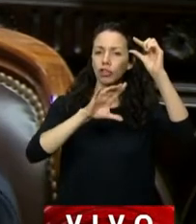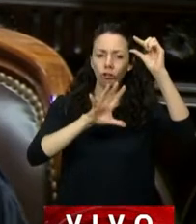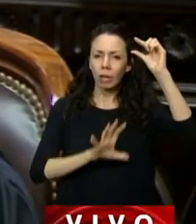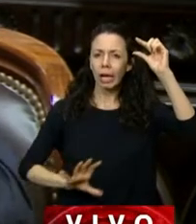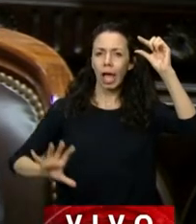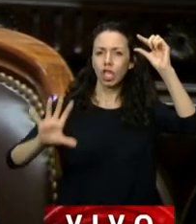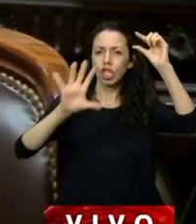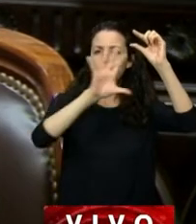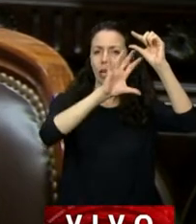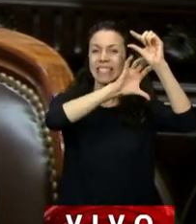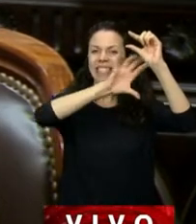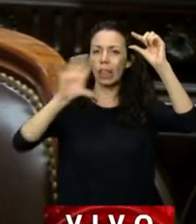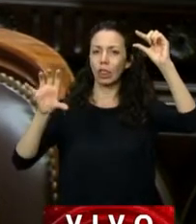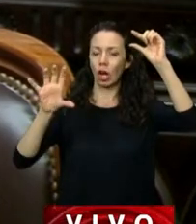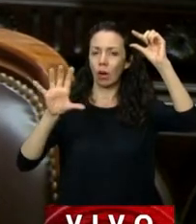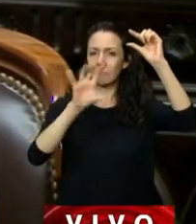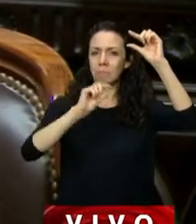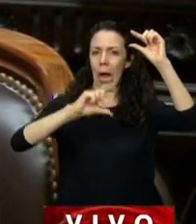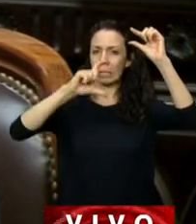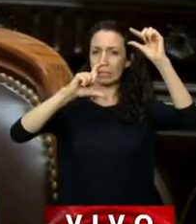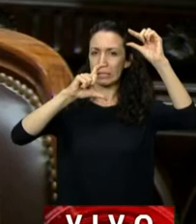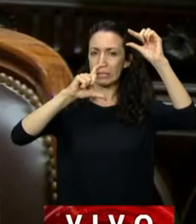país, especialmente de la del centro.